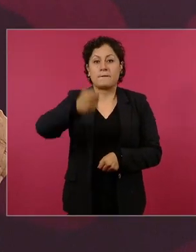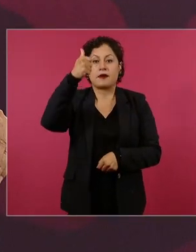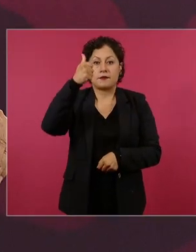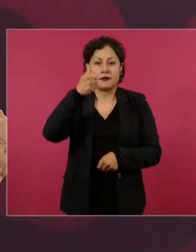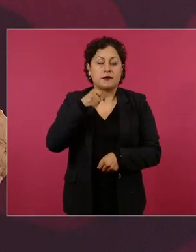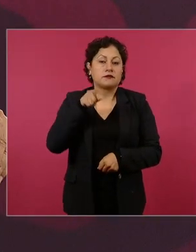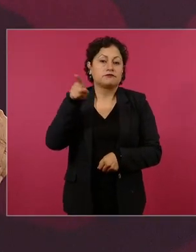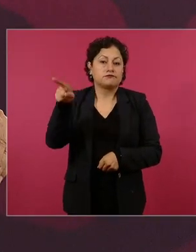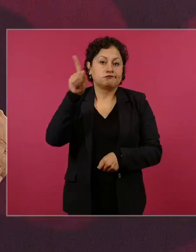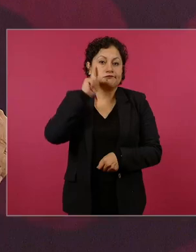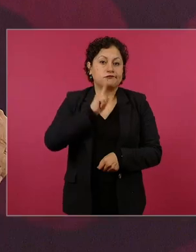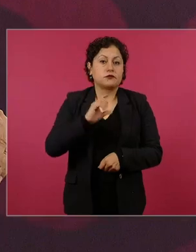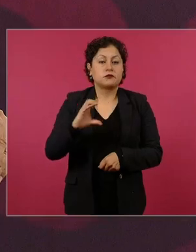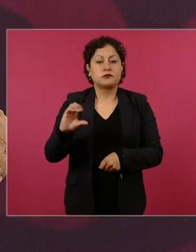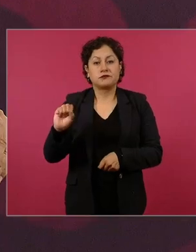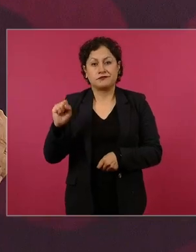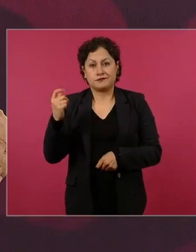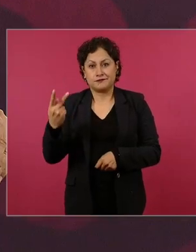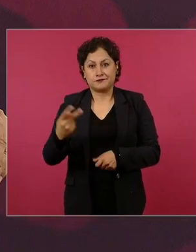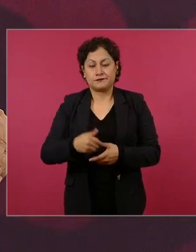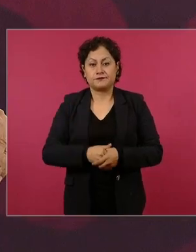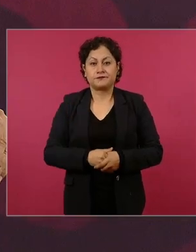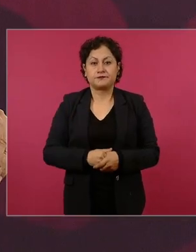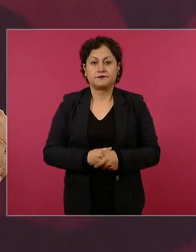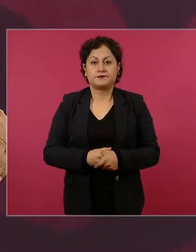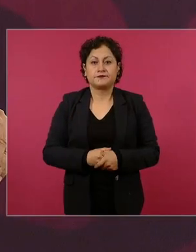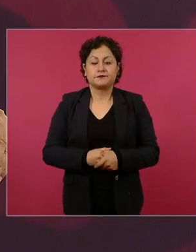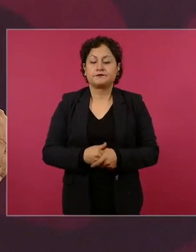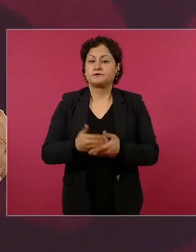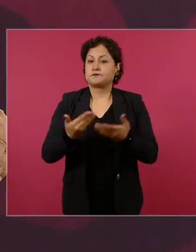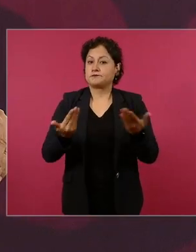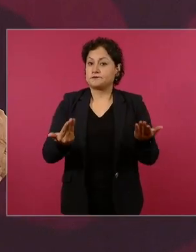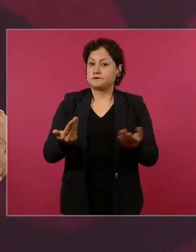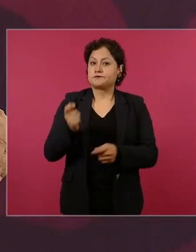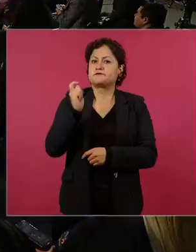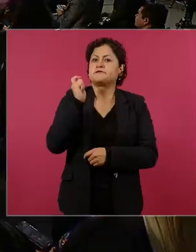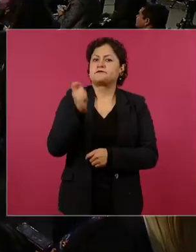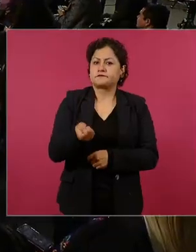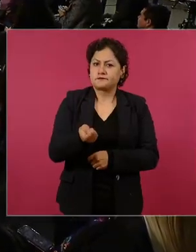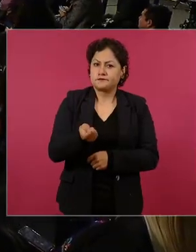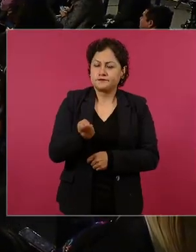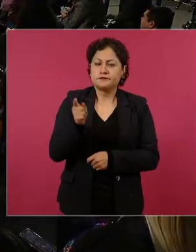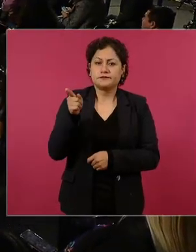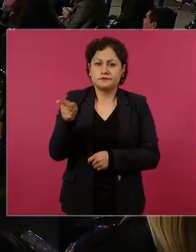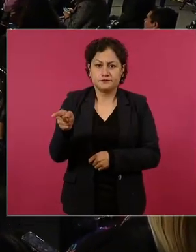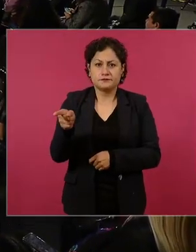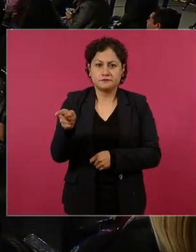Sheinbaum. Y esto garantiza de que no va a haber